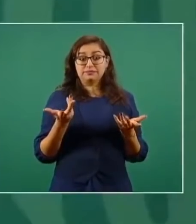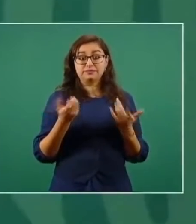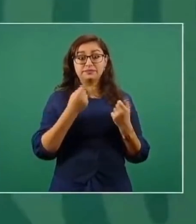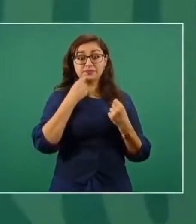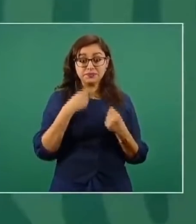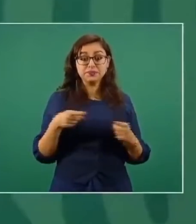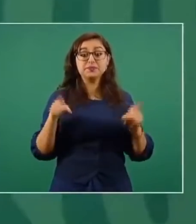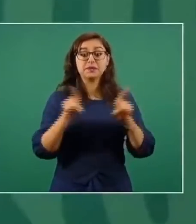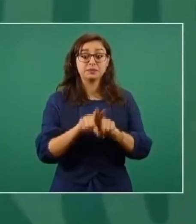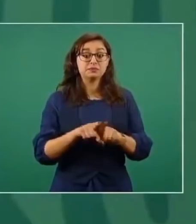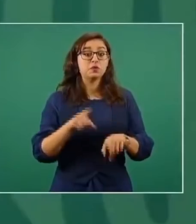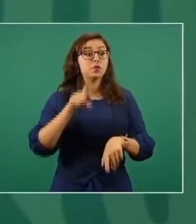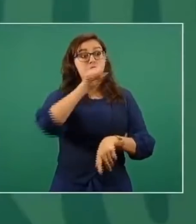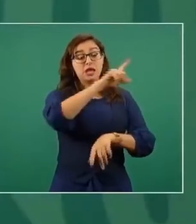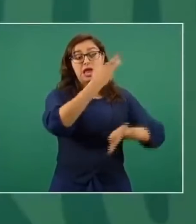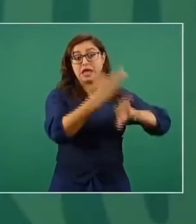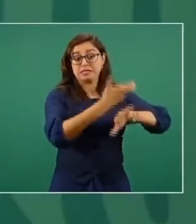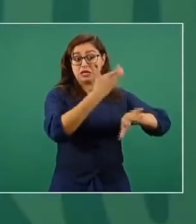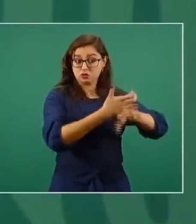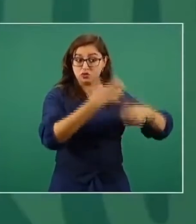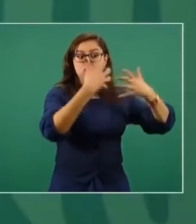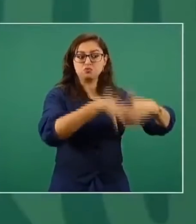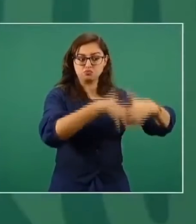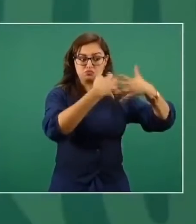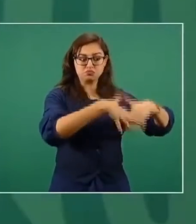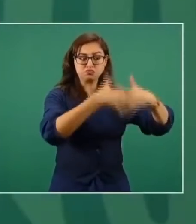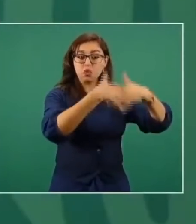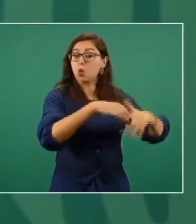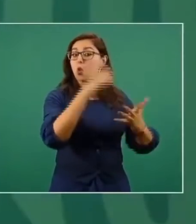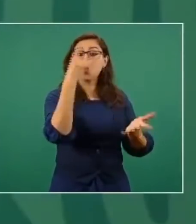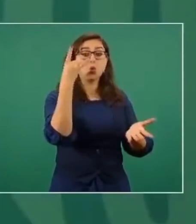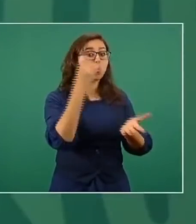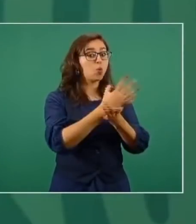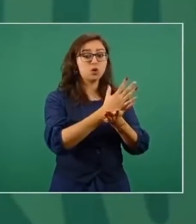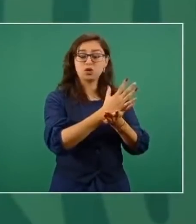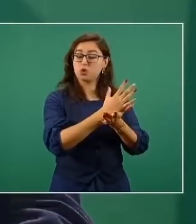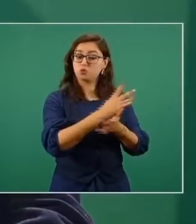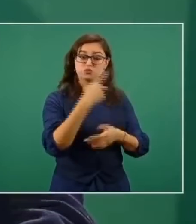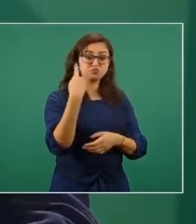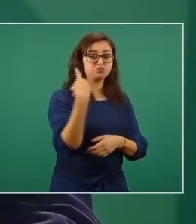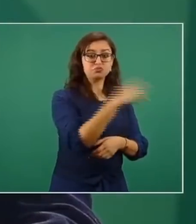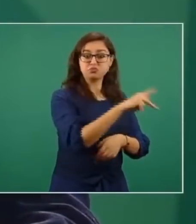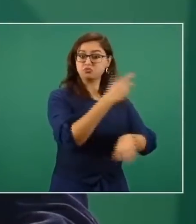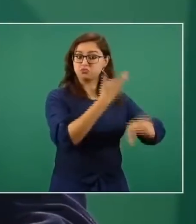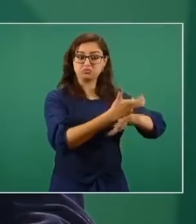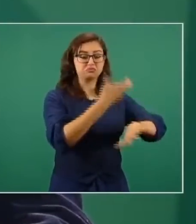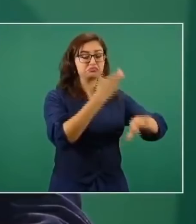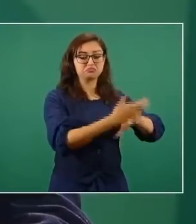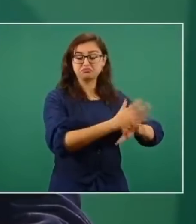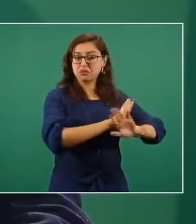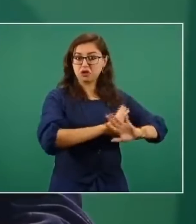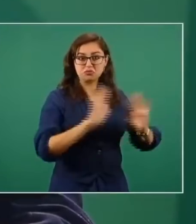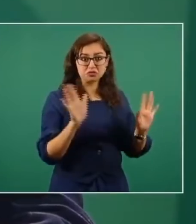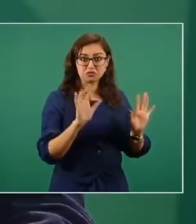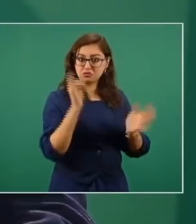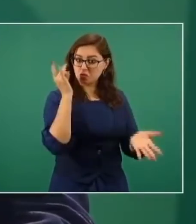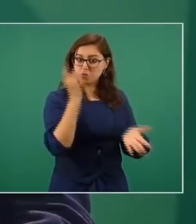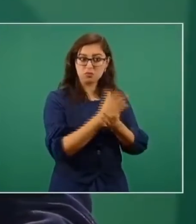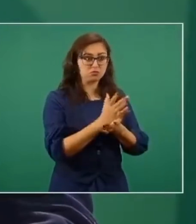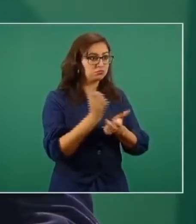asunto de seguridad nacional por lo que es necesario garantizar el abastecimiento y no cortar el